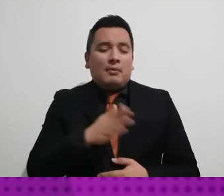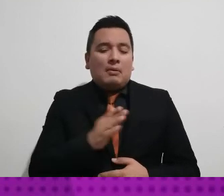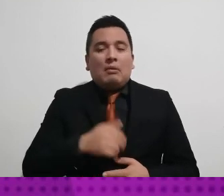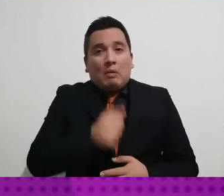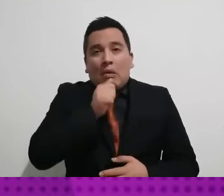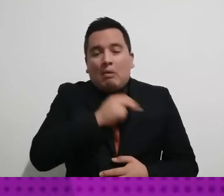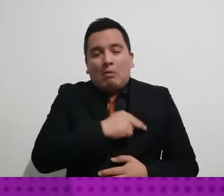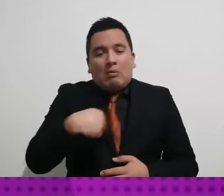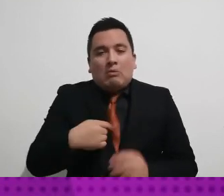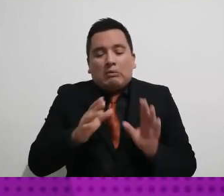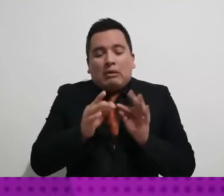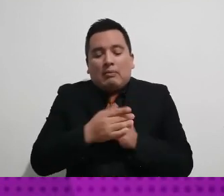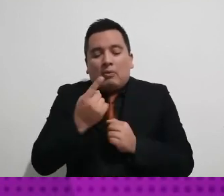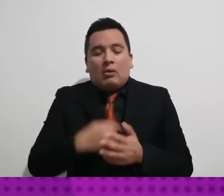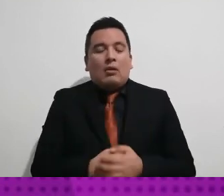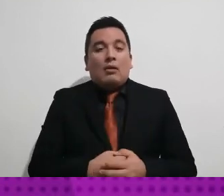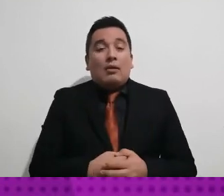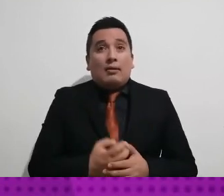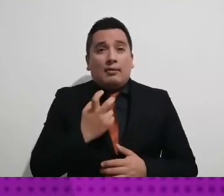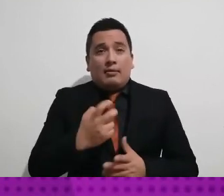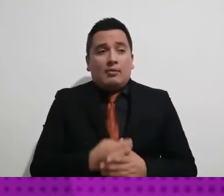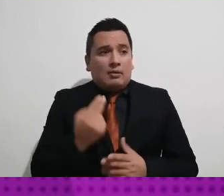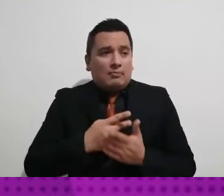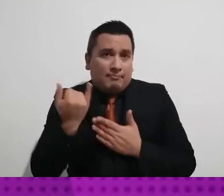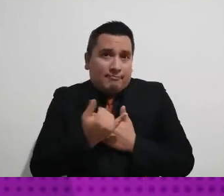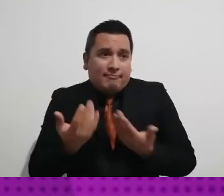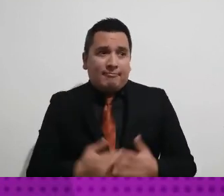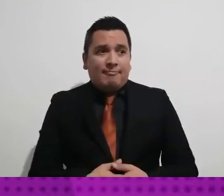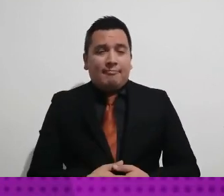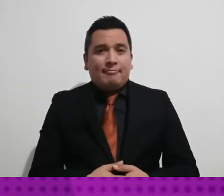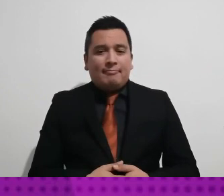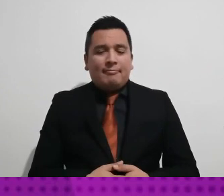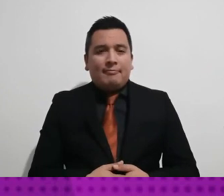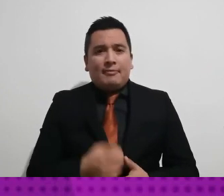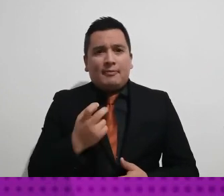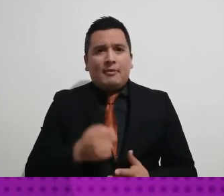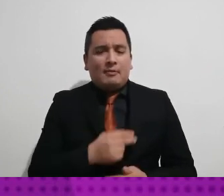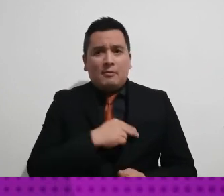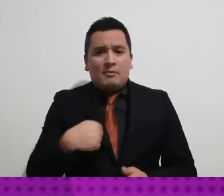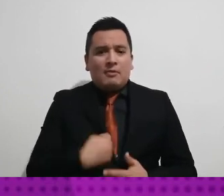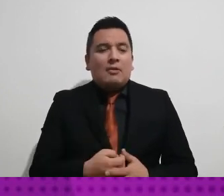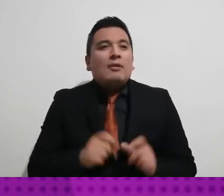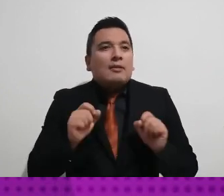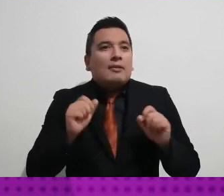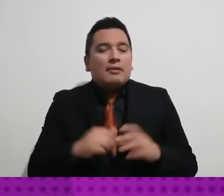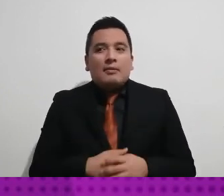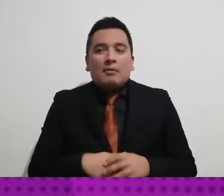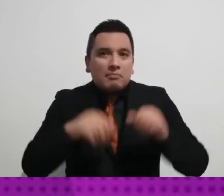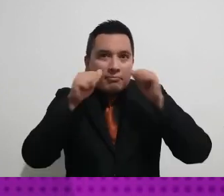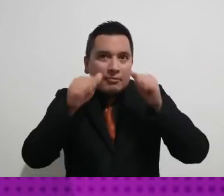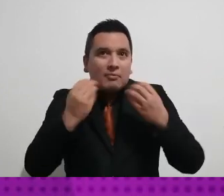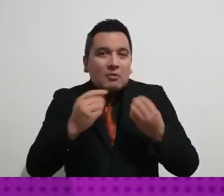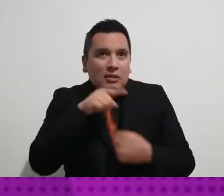electoral, pero bueno, todavía no podemos dar muchos detalles porque, como les digo, todavía es un proyecto. Y es algo que me imagino que también